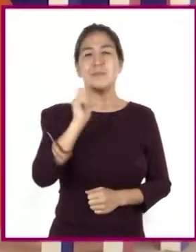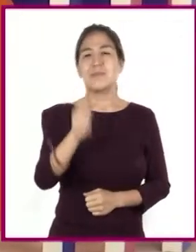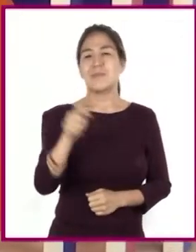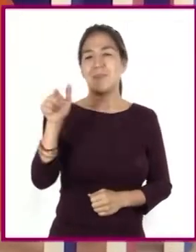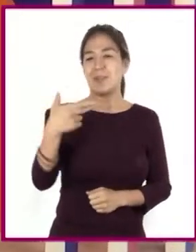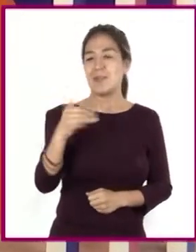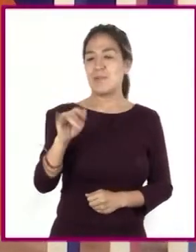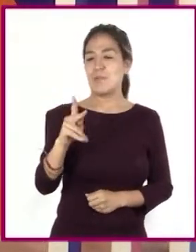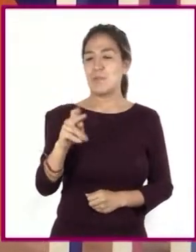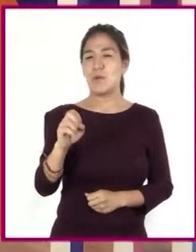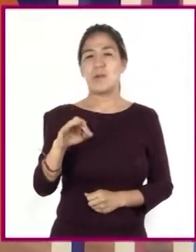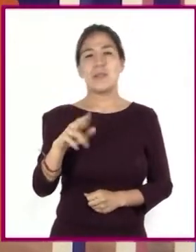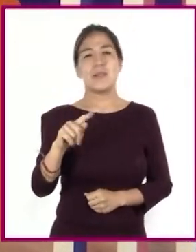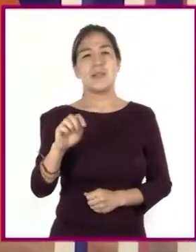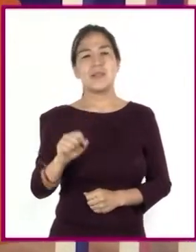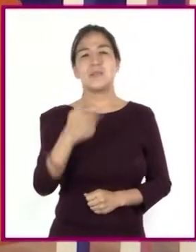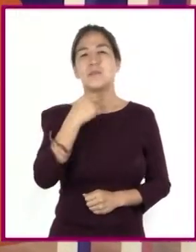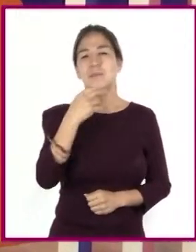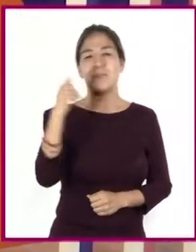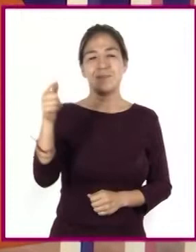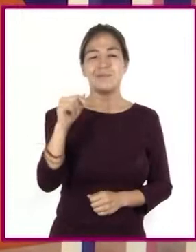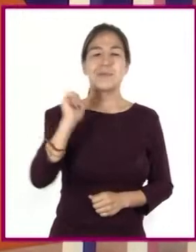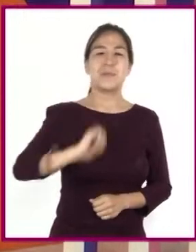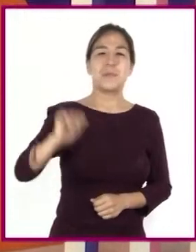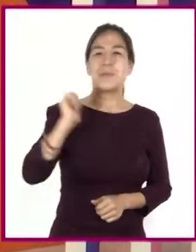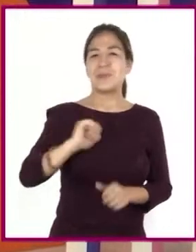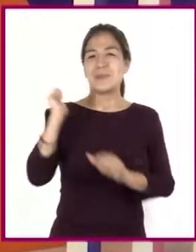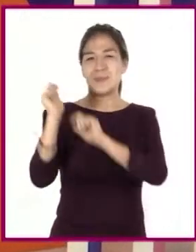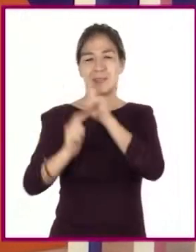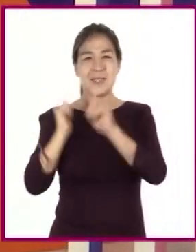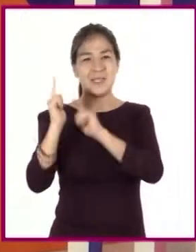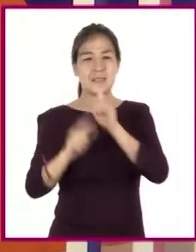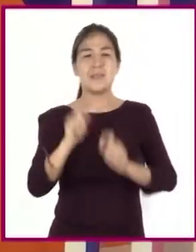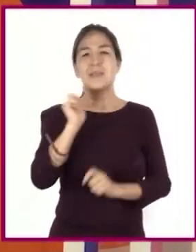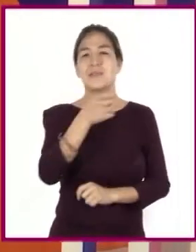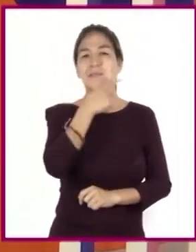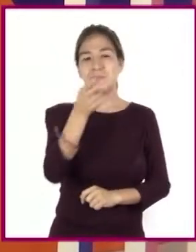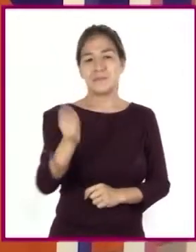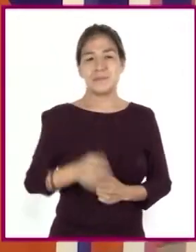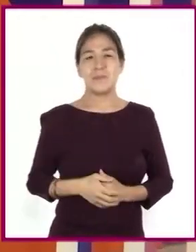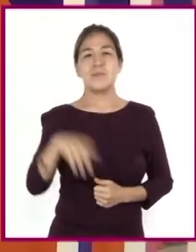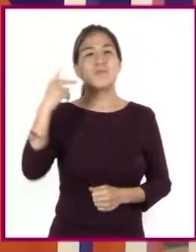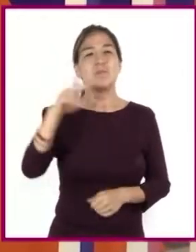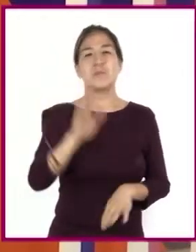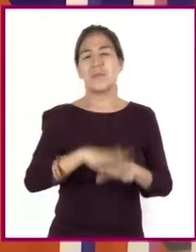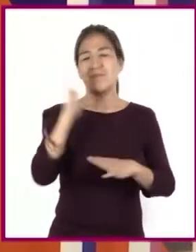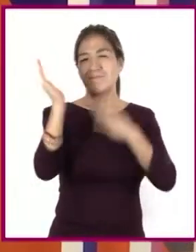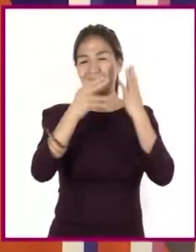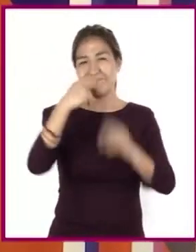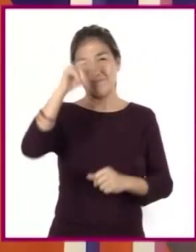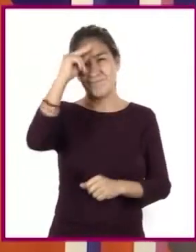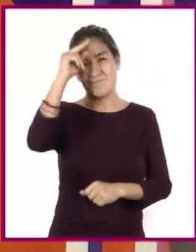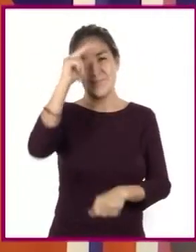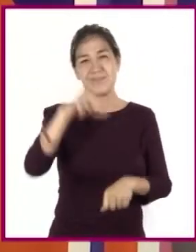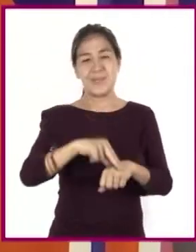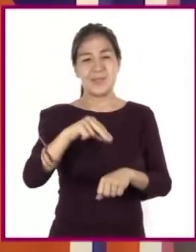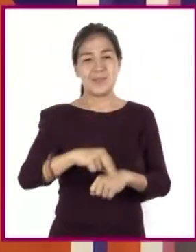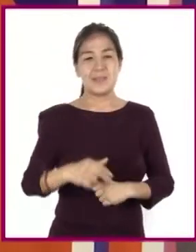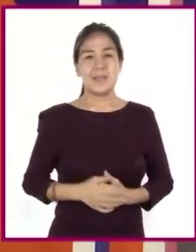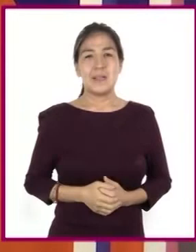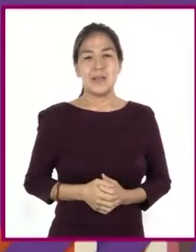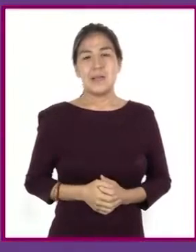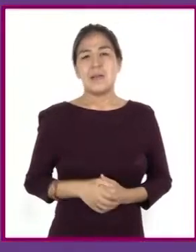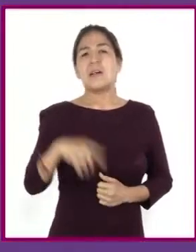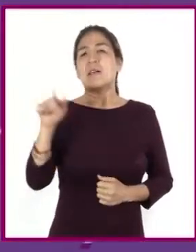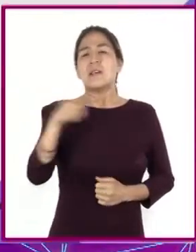Hipócrates, quien vivió en el periodo de la Grecia clásica y es considerado el padre de la medicina. Él aseguraba que para